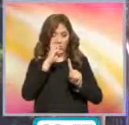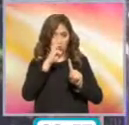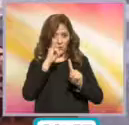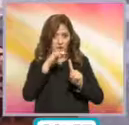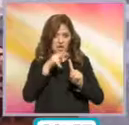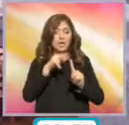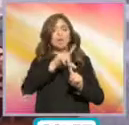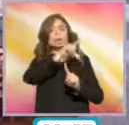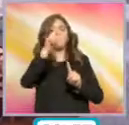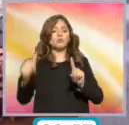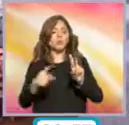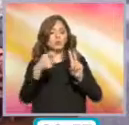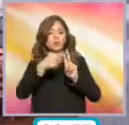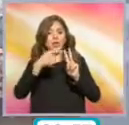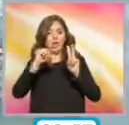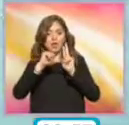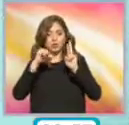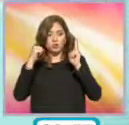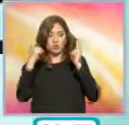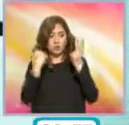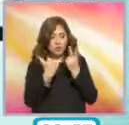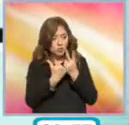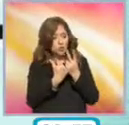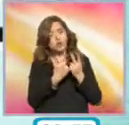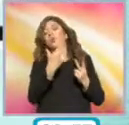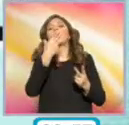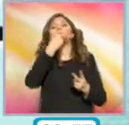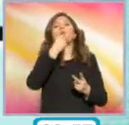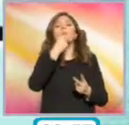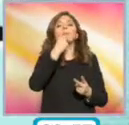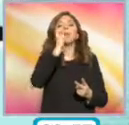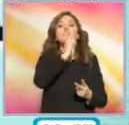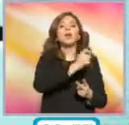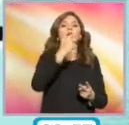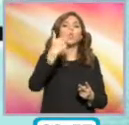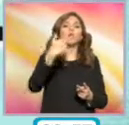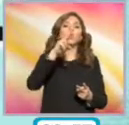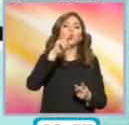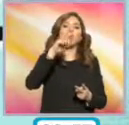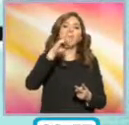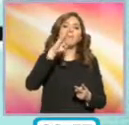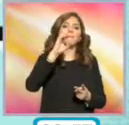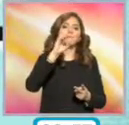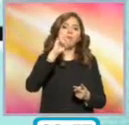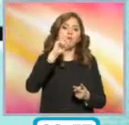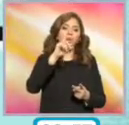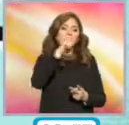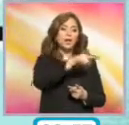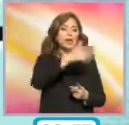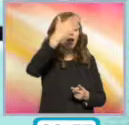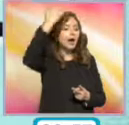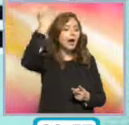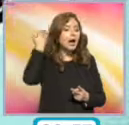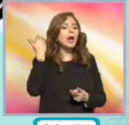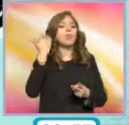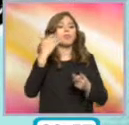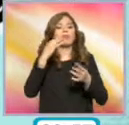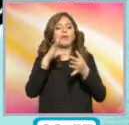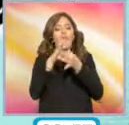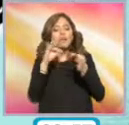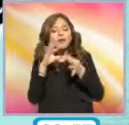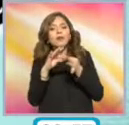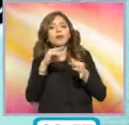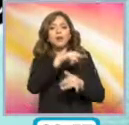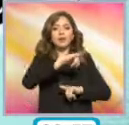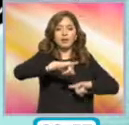Wow. Humboldt fue bueno, en realidad fue un geógrafo, pero después se hizo un naturalista alemán, bueno, prusiano en